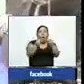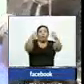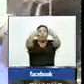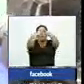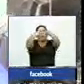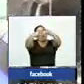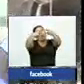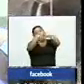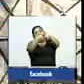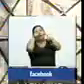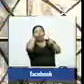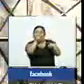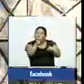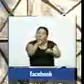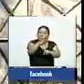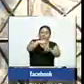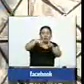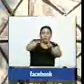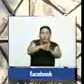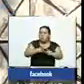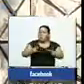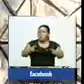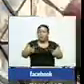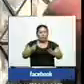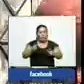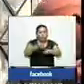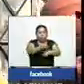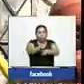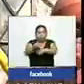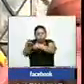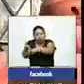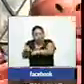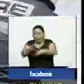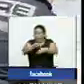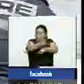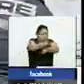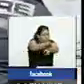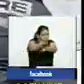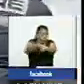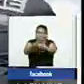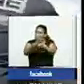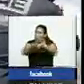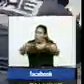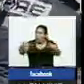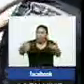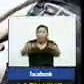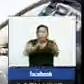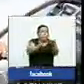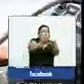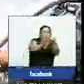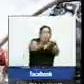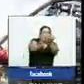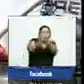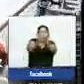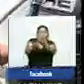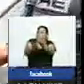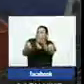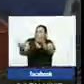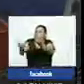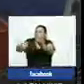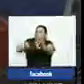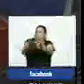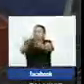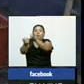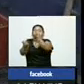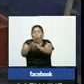den situaciones como estas. La pronta acción de los bomberos logró detener las llamas antes que se propagaran a los locales aledaños.